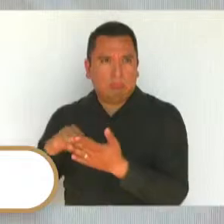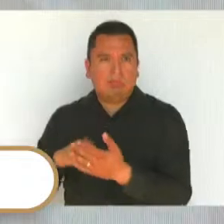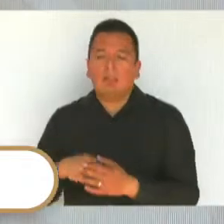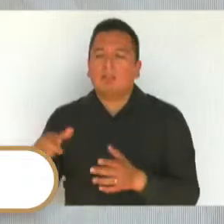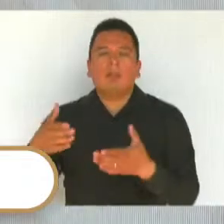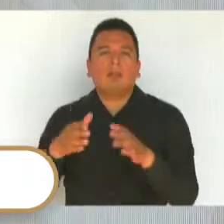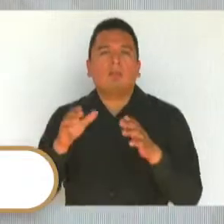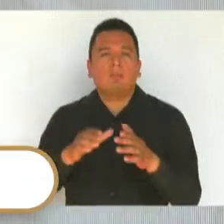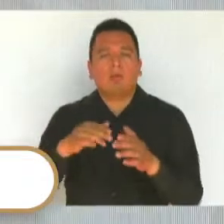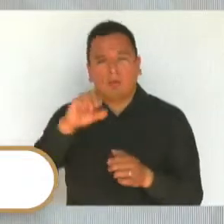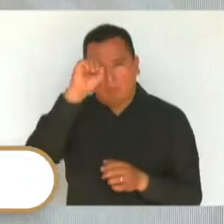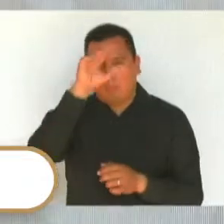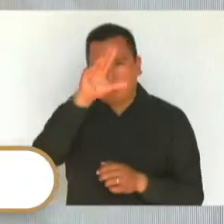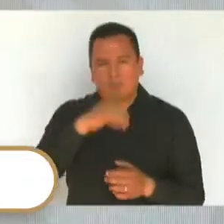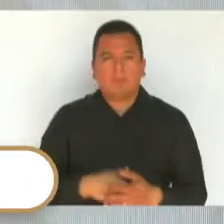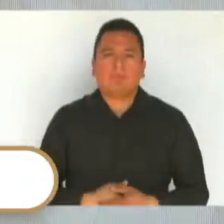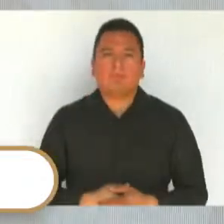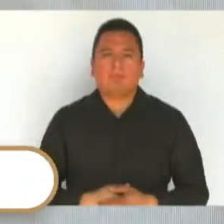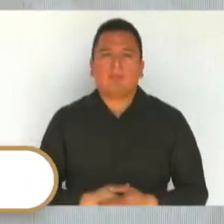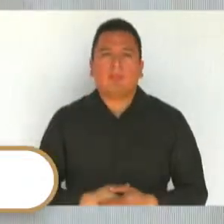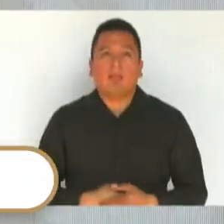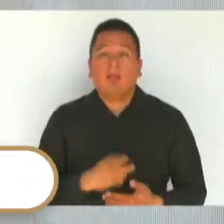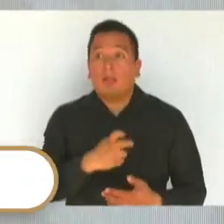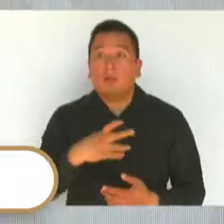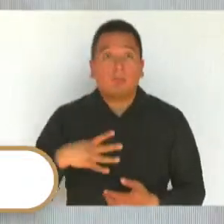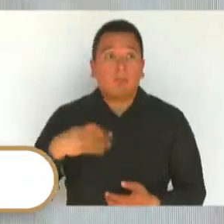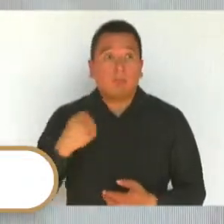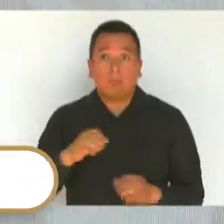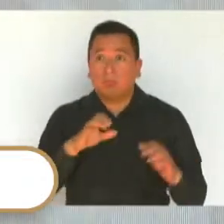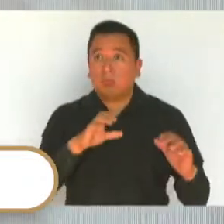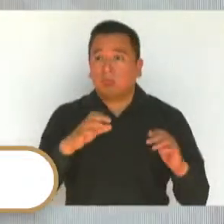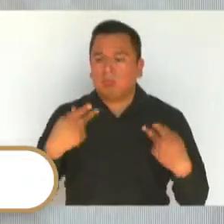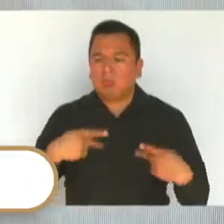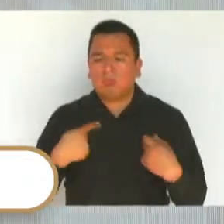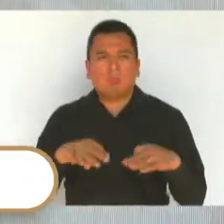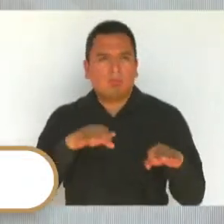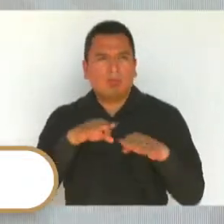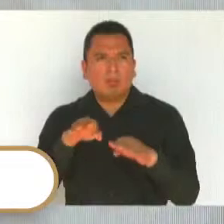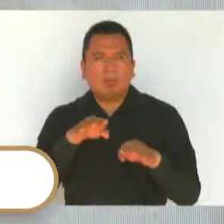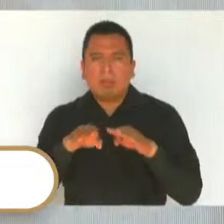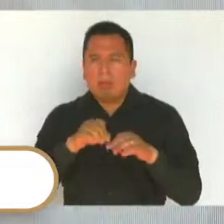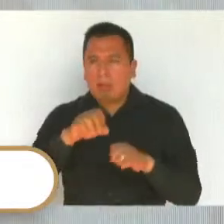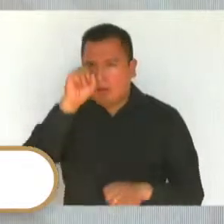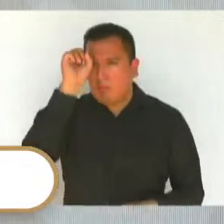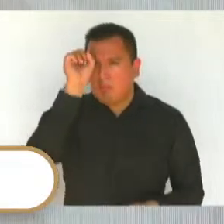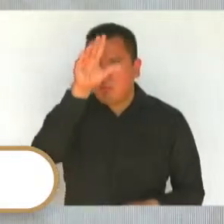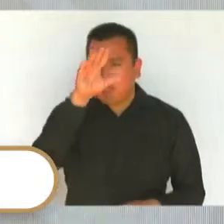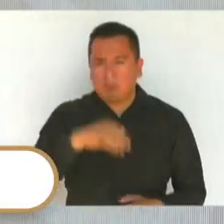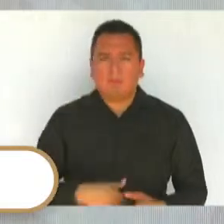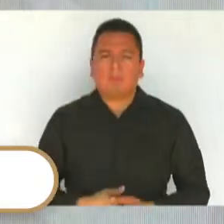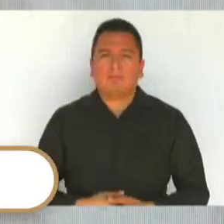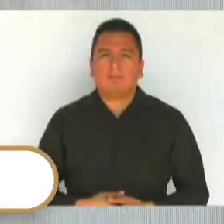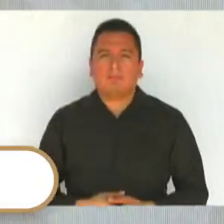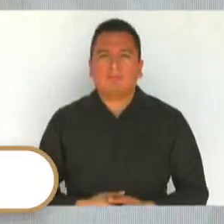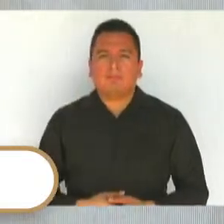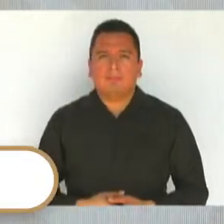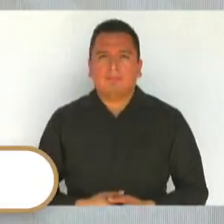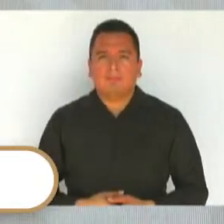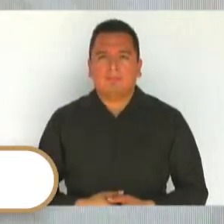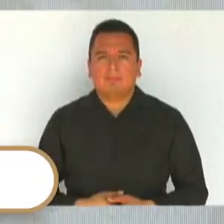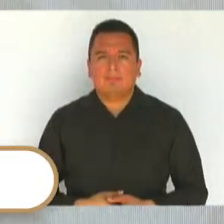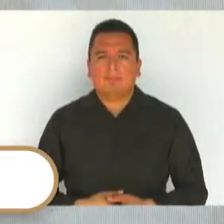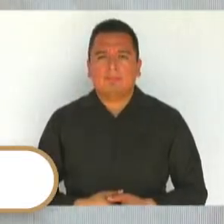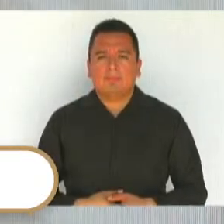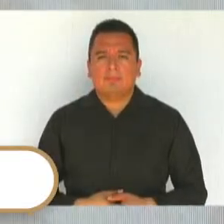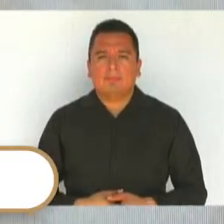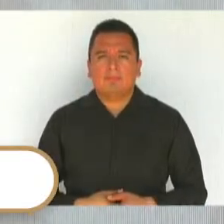su compromiso por la salud de los y las trabajadoras de este importante sector productivo.